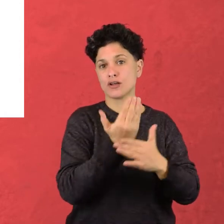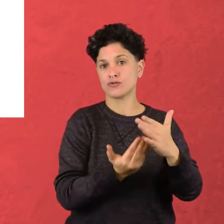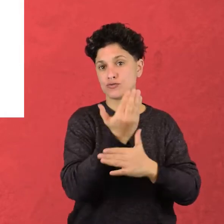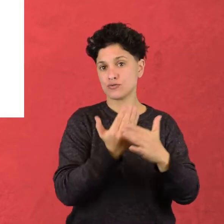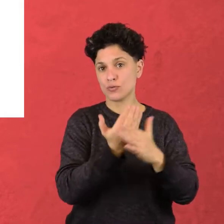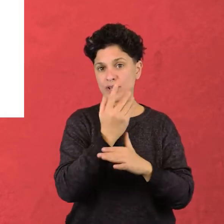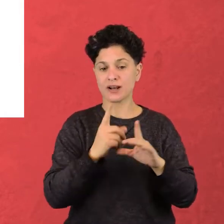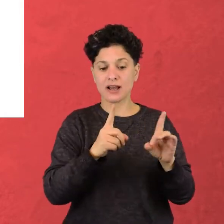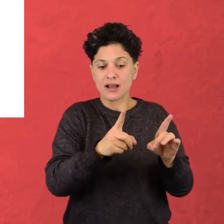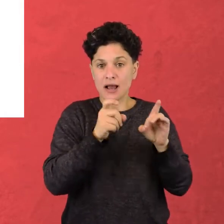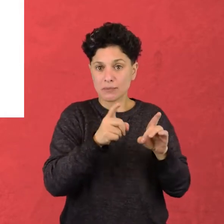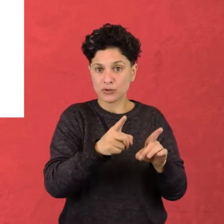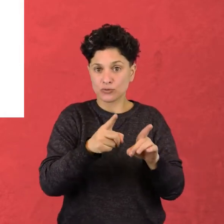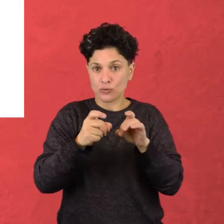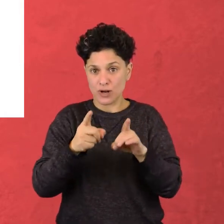subir